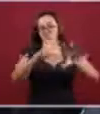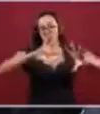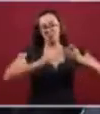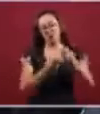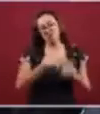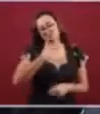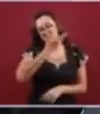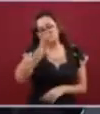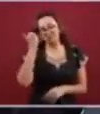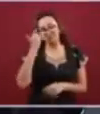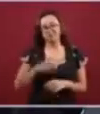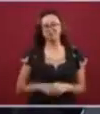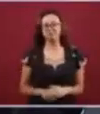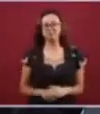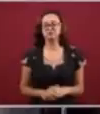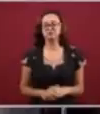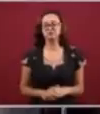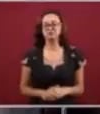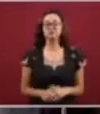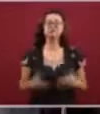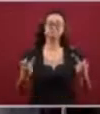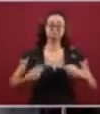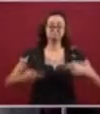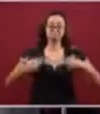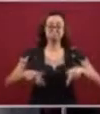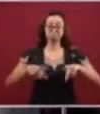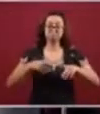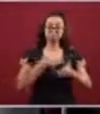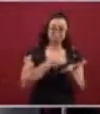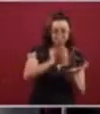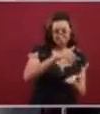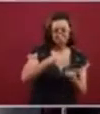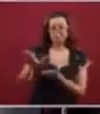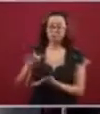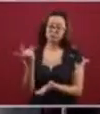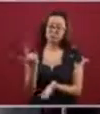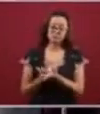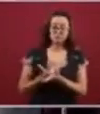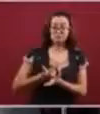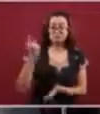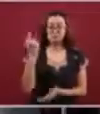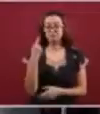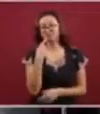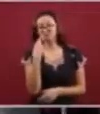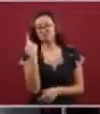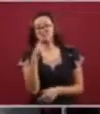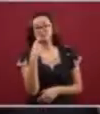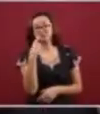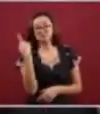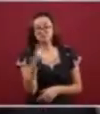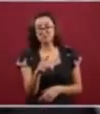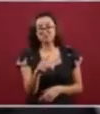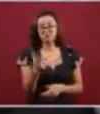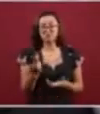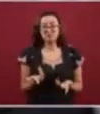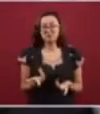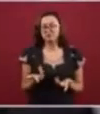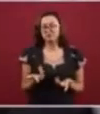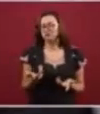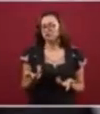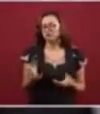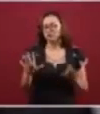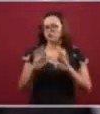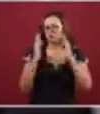total. El despido de los trabajadores es muy grave por las denuncias y por la manera en la que se les ha